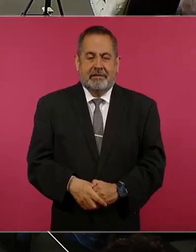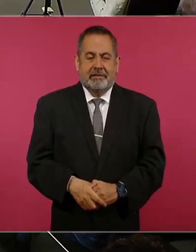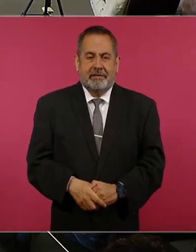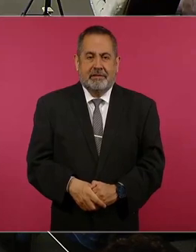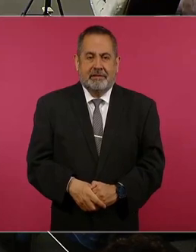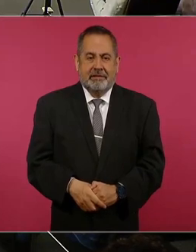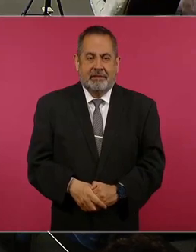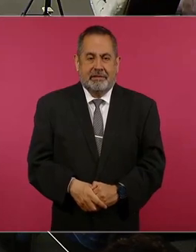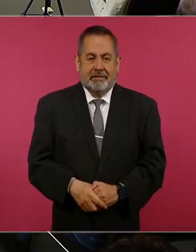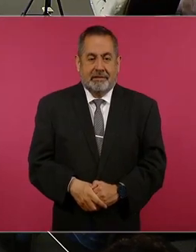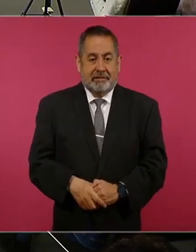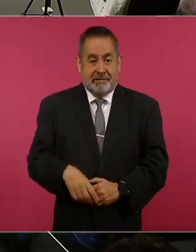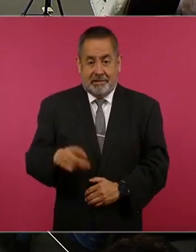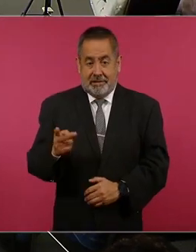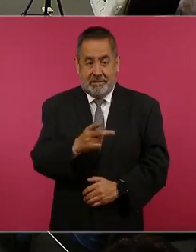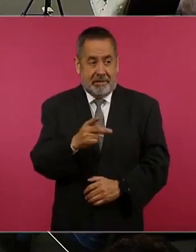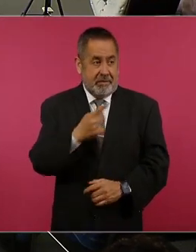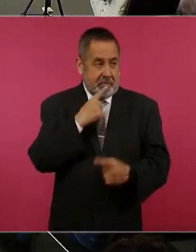el del debate.